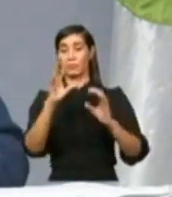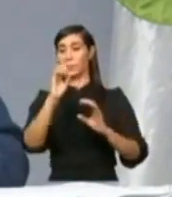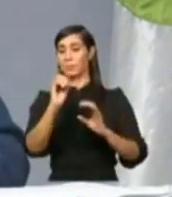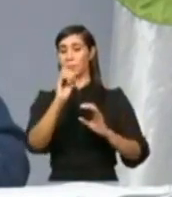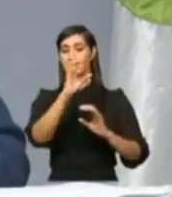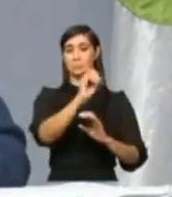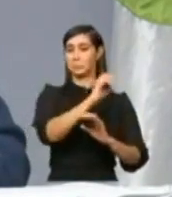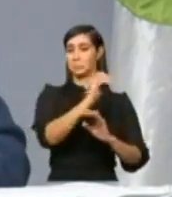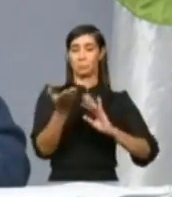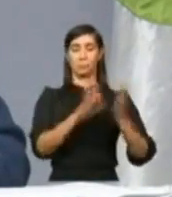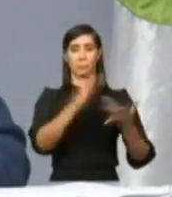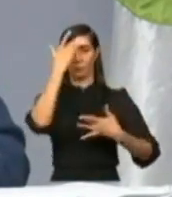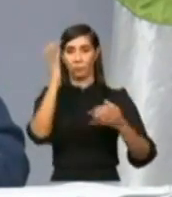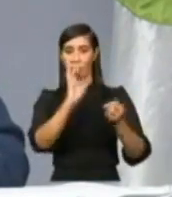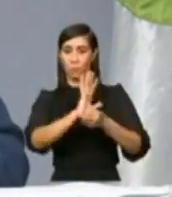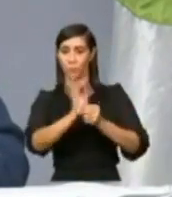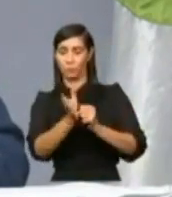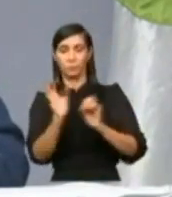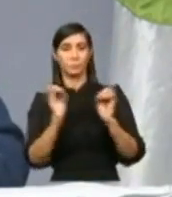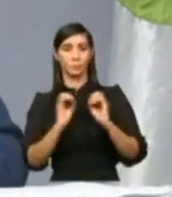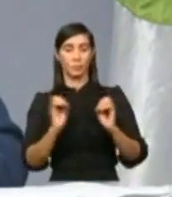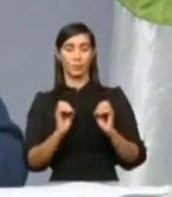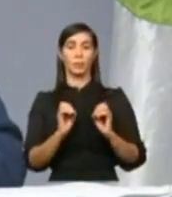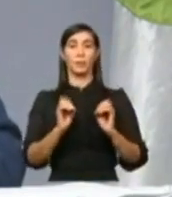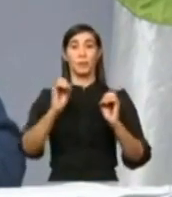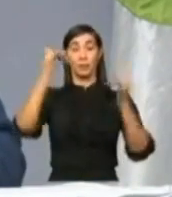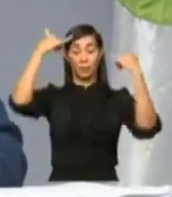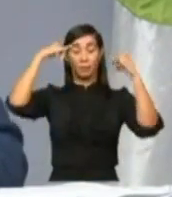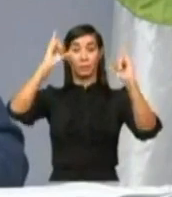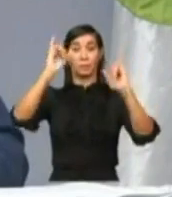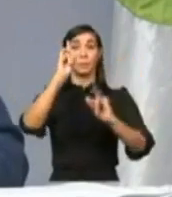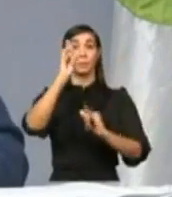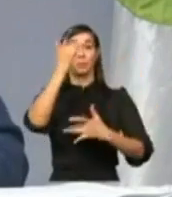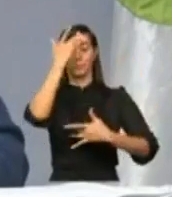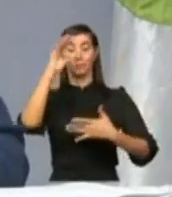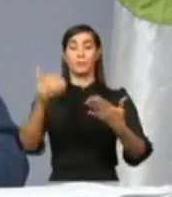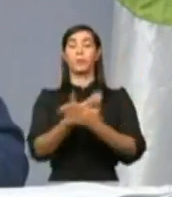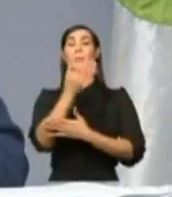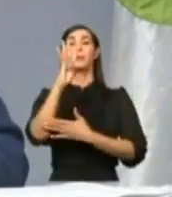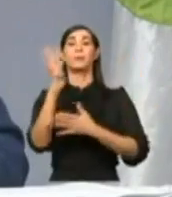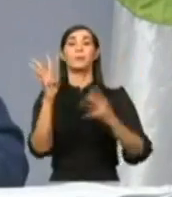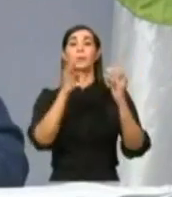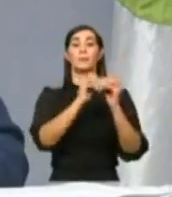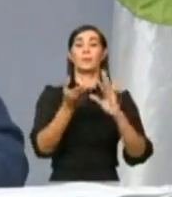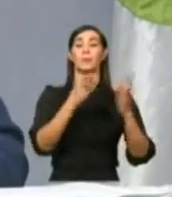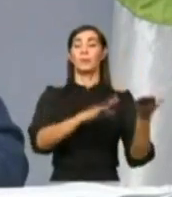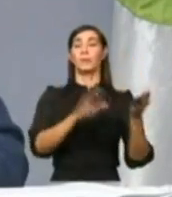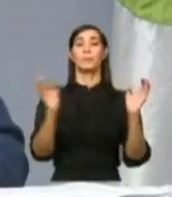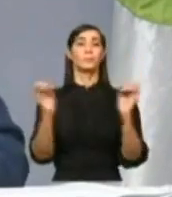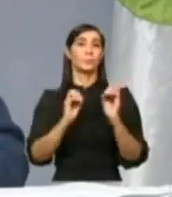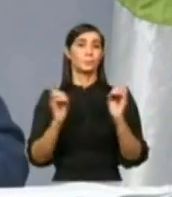0. El Ceibo, 1 caso nuevo, 4 acumulados, 0